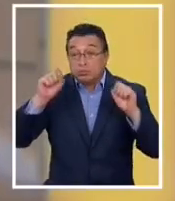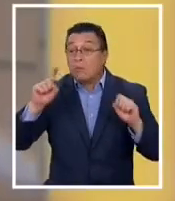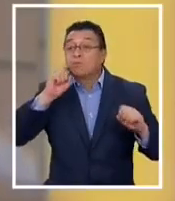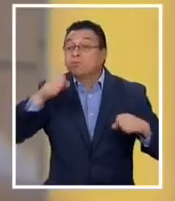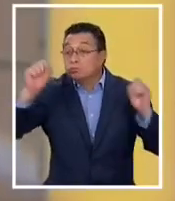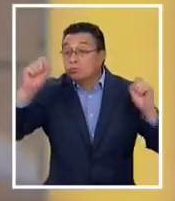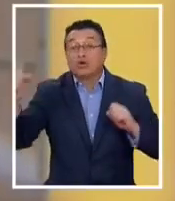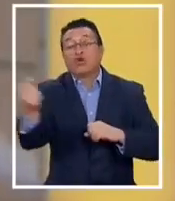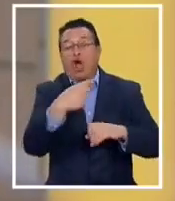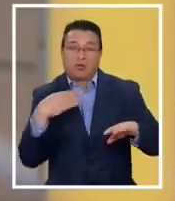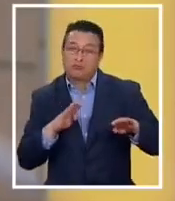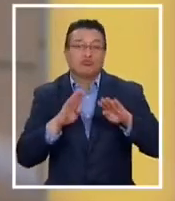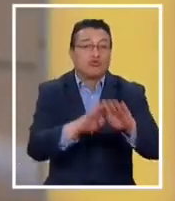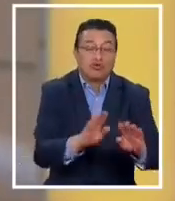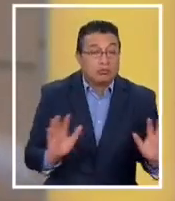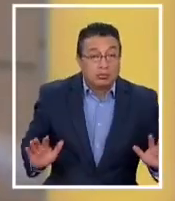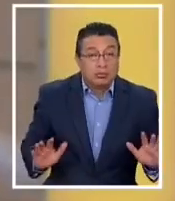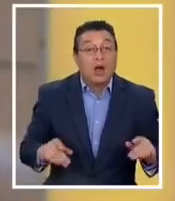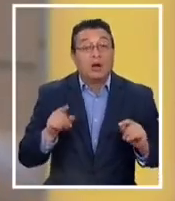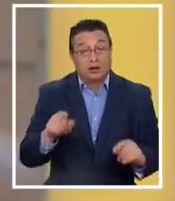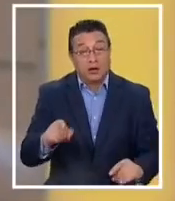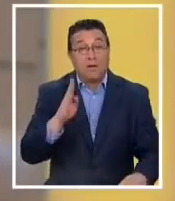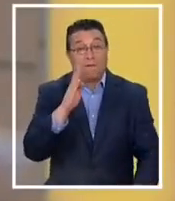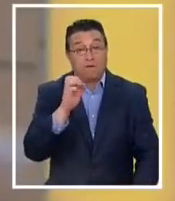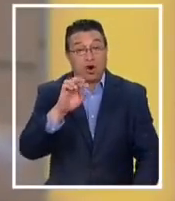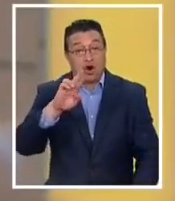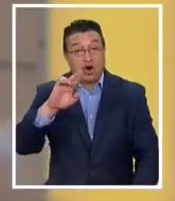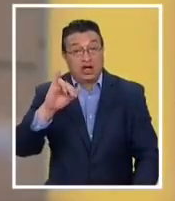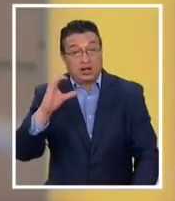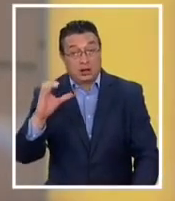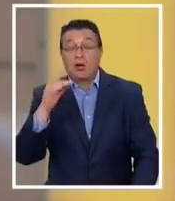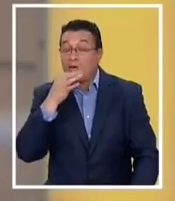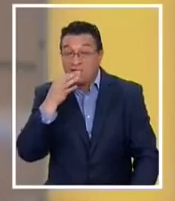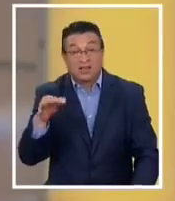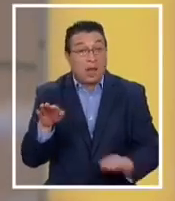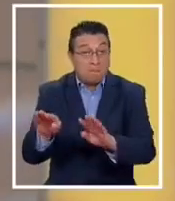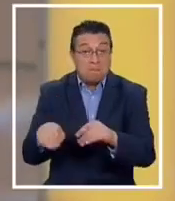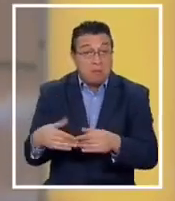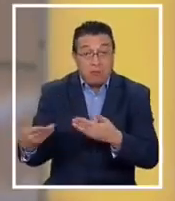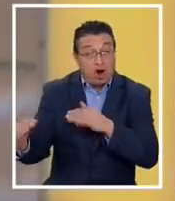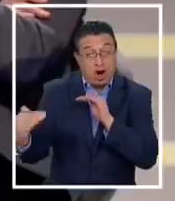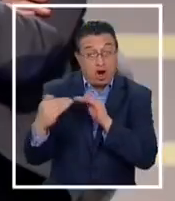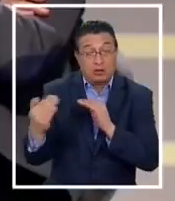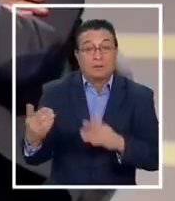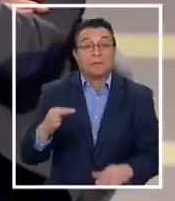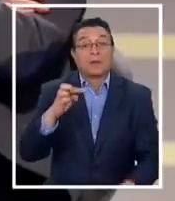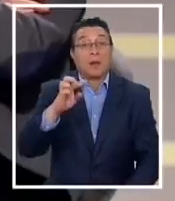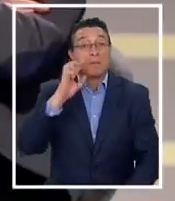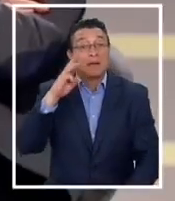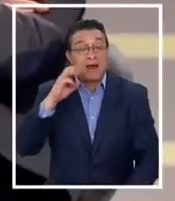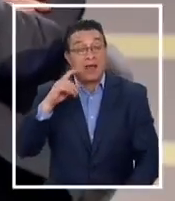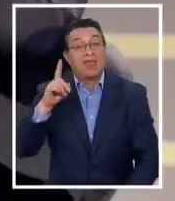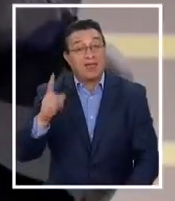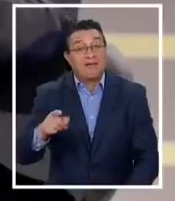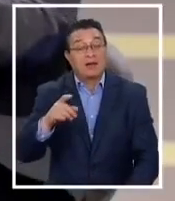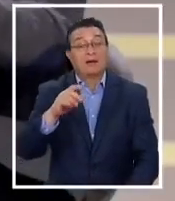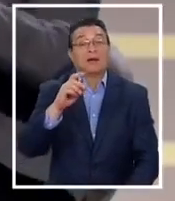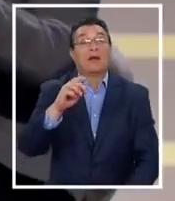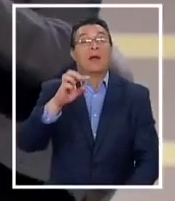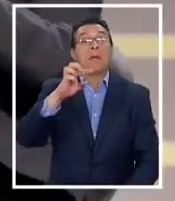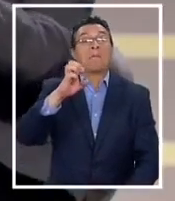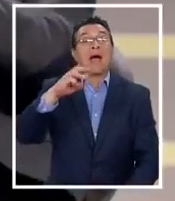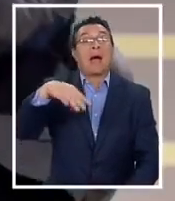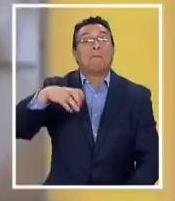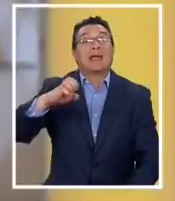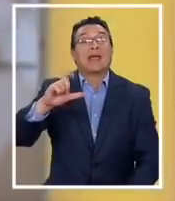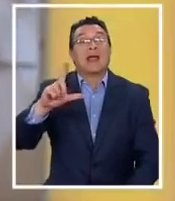gana la primaria y yo creo que gabriel ha sido enfático en hacer el mismo planteamiento primarias en la cual deberá estar incluido pamela jiles y me gustaría ser